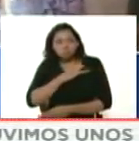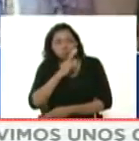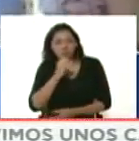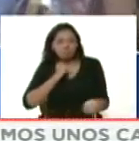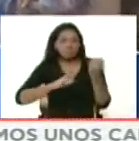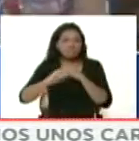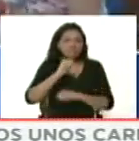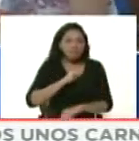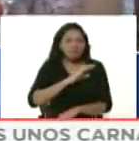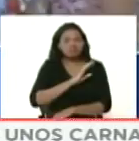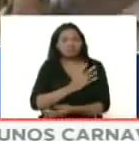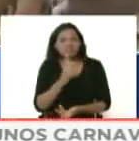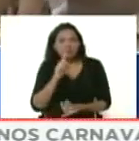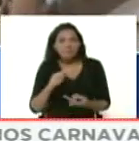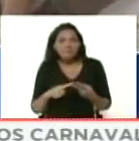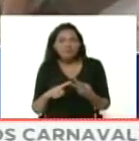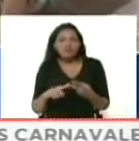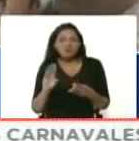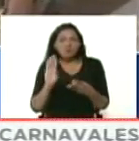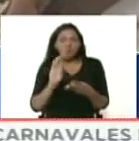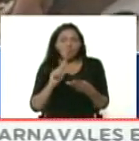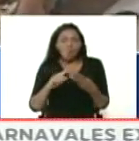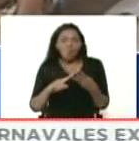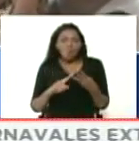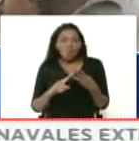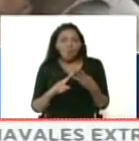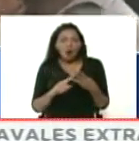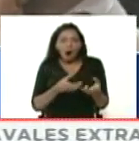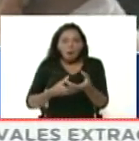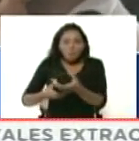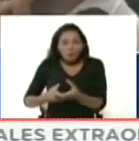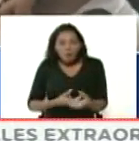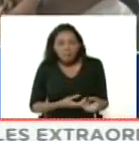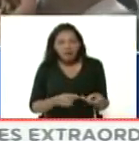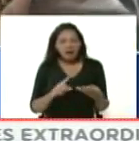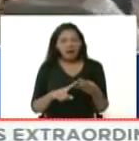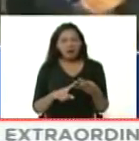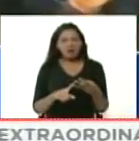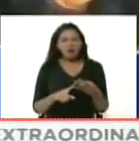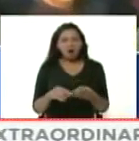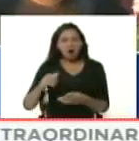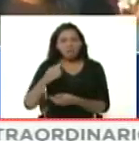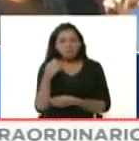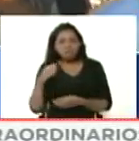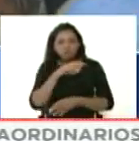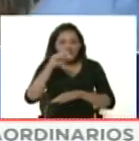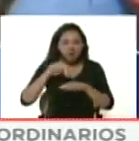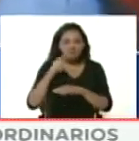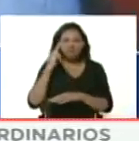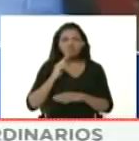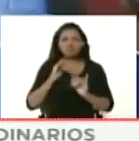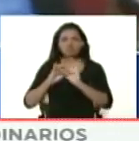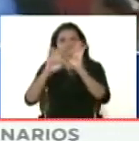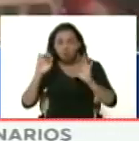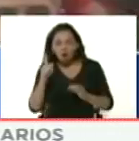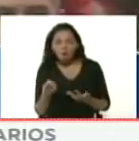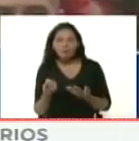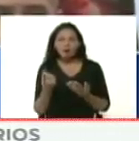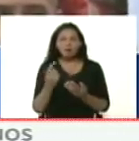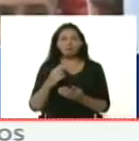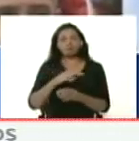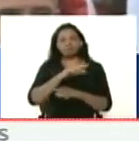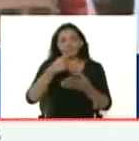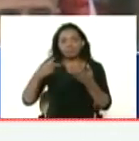defensa civil, protección civil, bomberos, Policía Nacional Bolivariana, policías